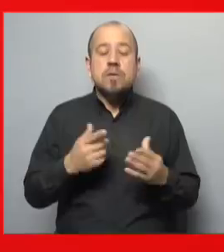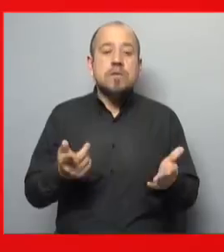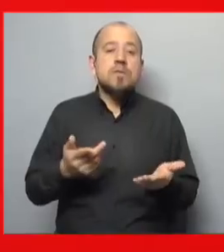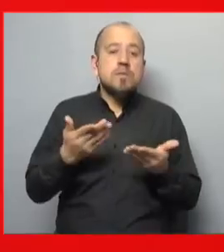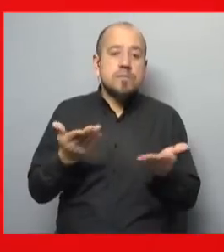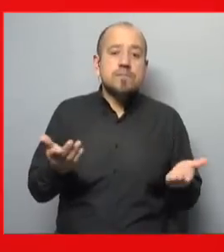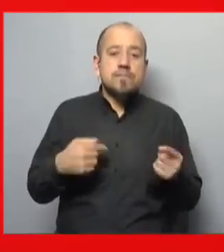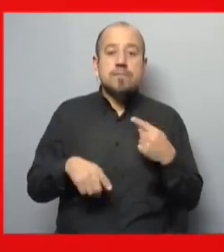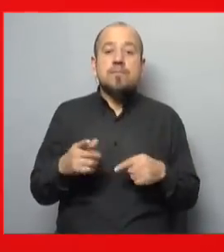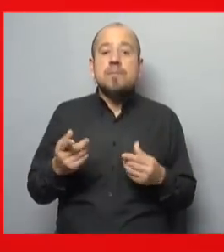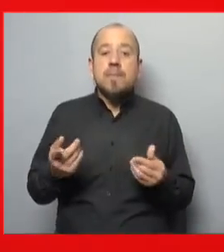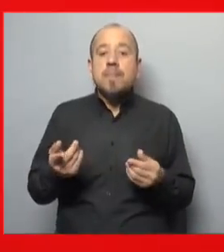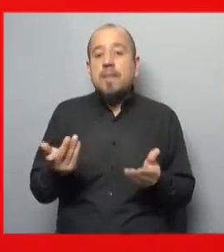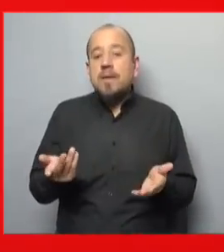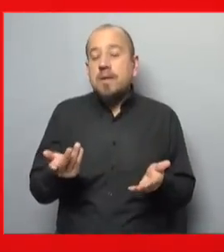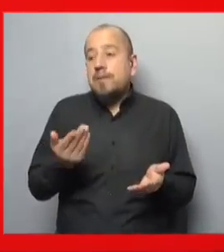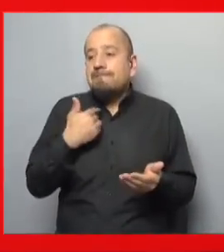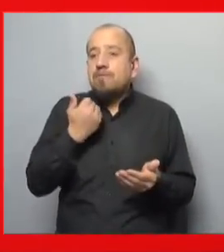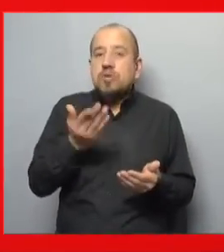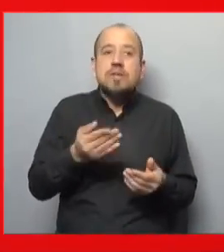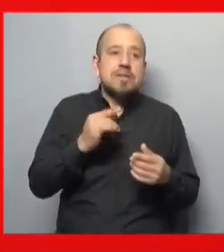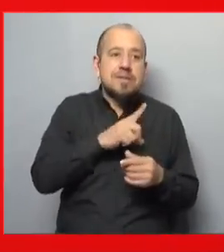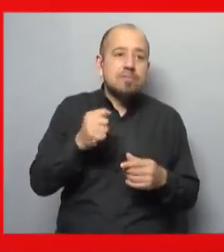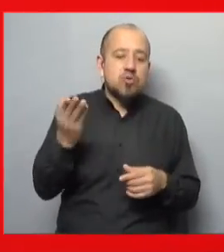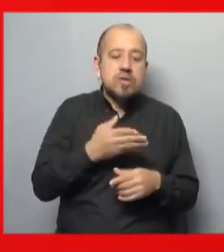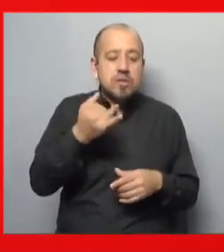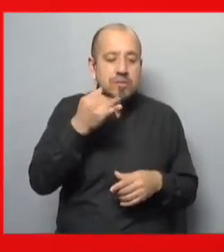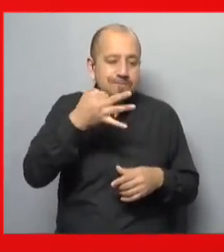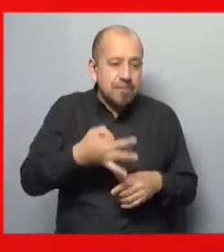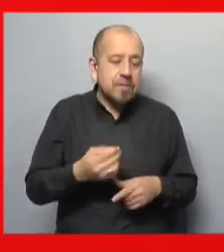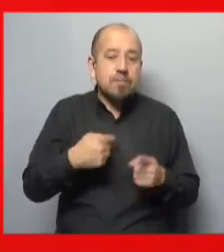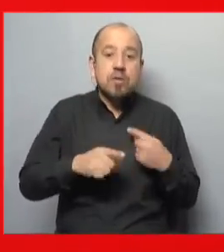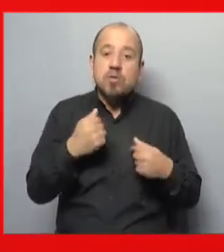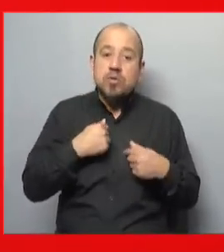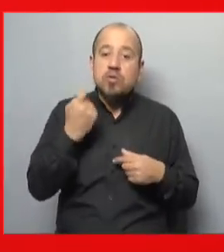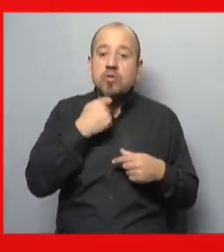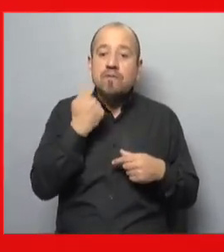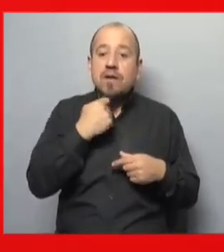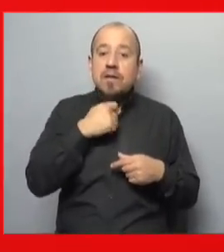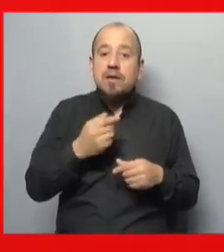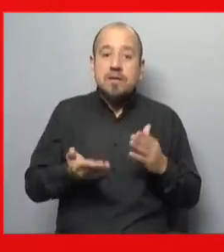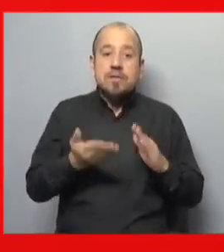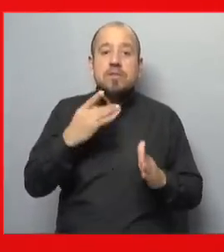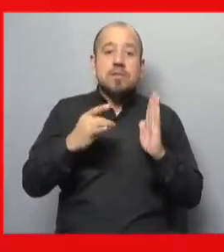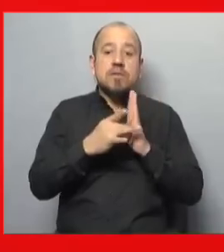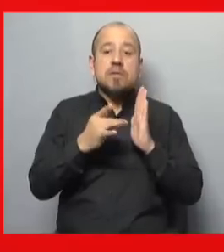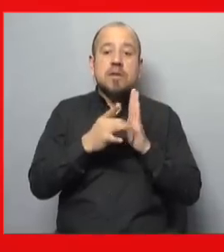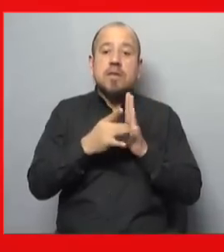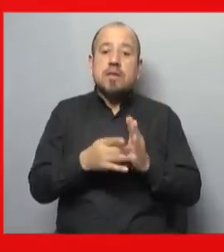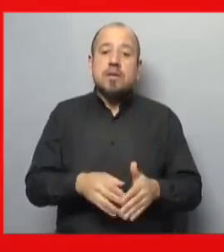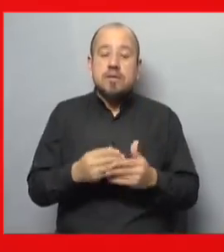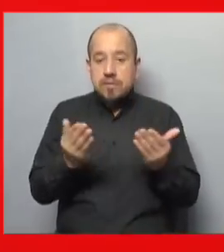peor para ello no lo sé sólo sabrá el mejor que nadie yo creo que a nosotros nos hacen falta esos saltos de calidad de esos empujones